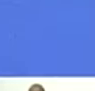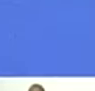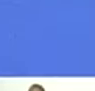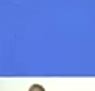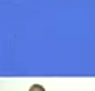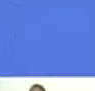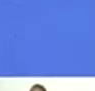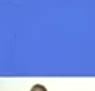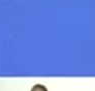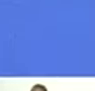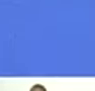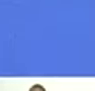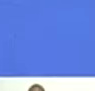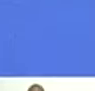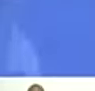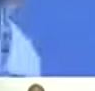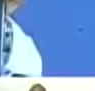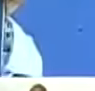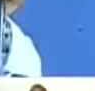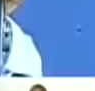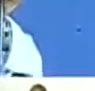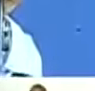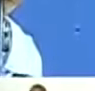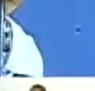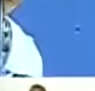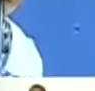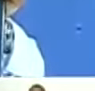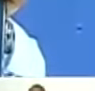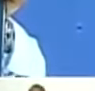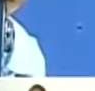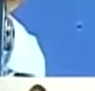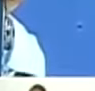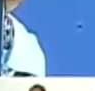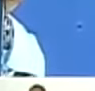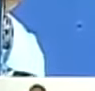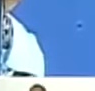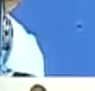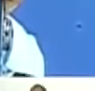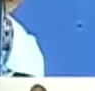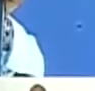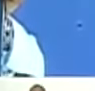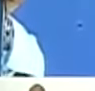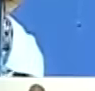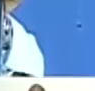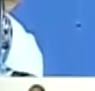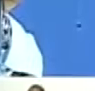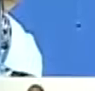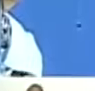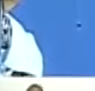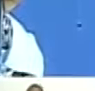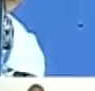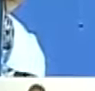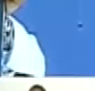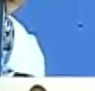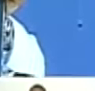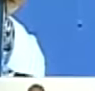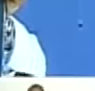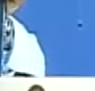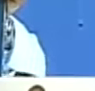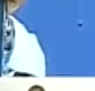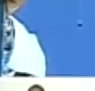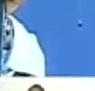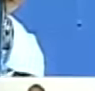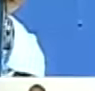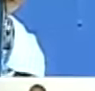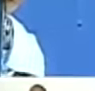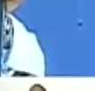Tenemos proyecto, tenemos plan, tenemos equipo, tenemos la experiencia, tenemos el pueblo, la